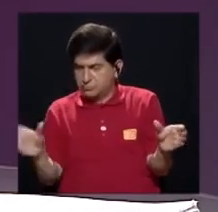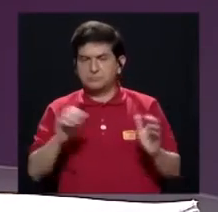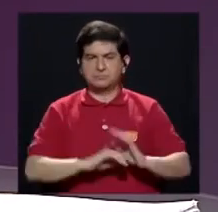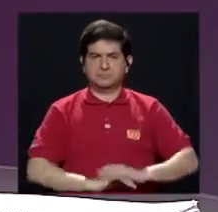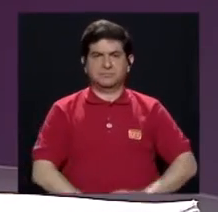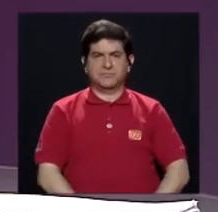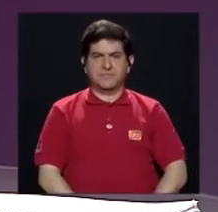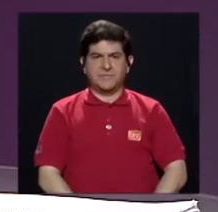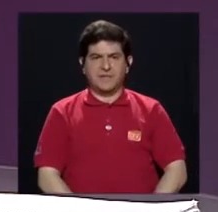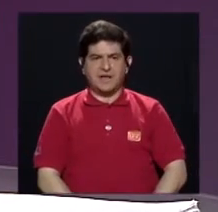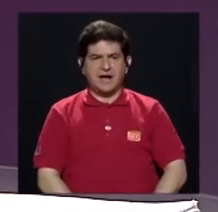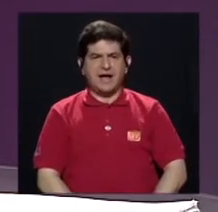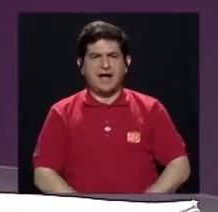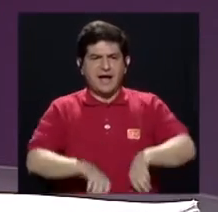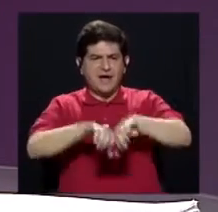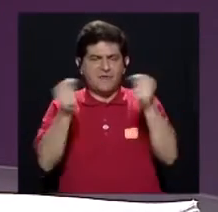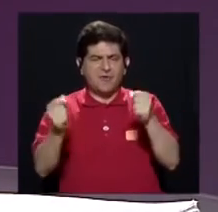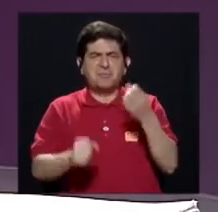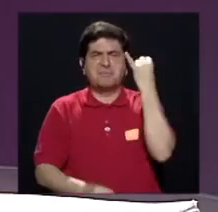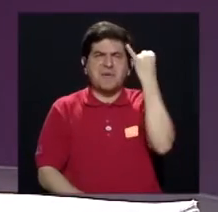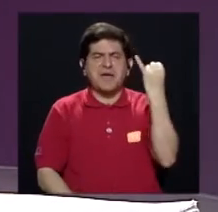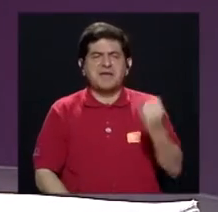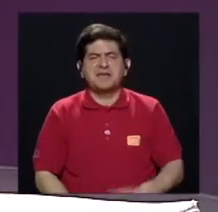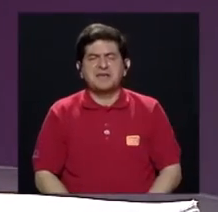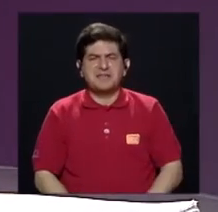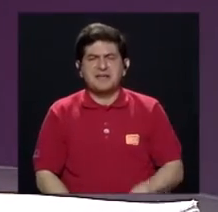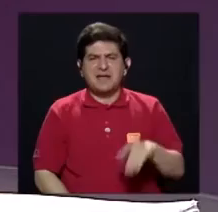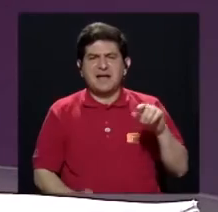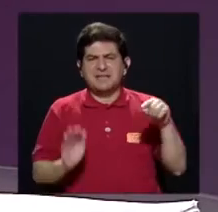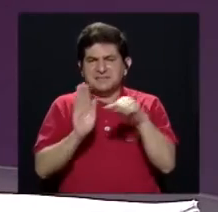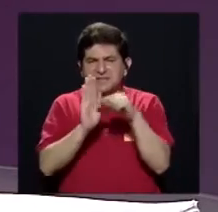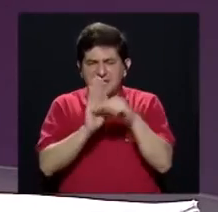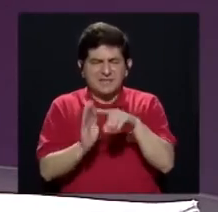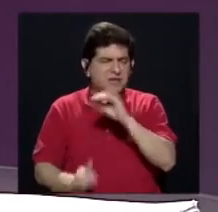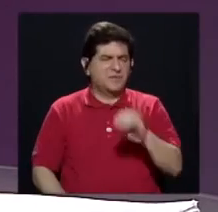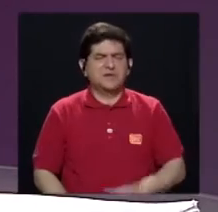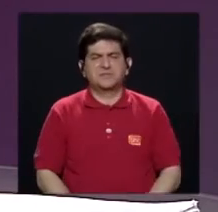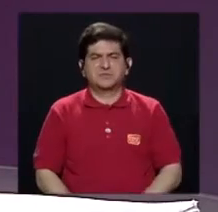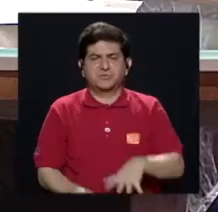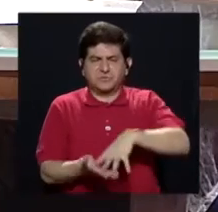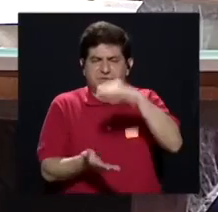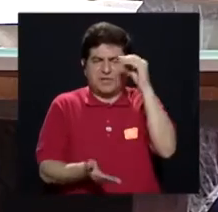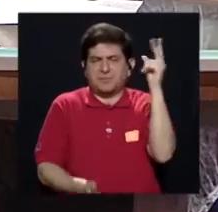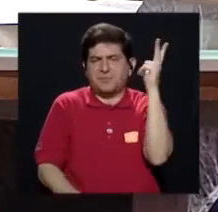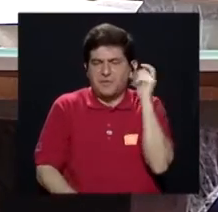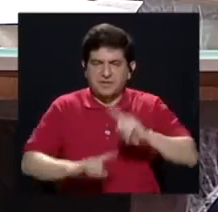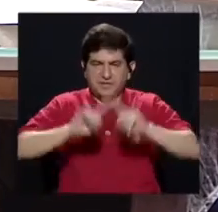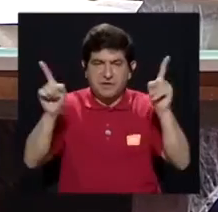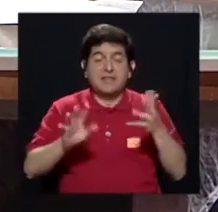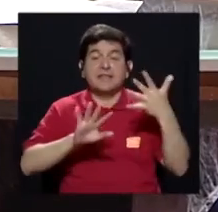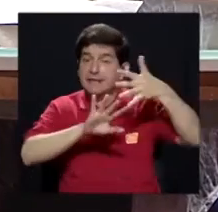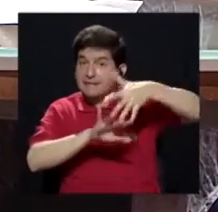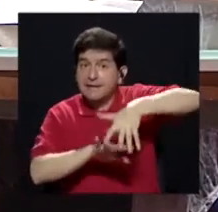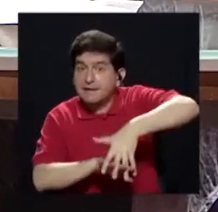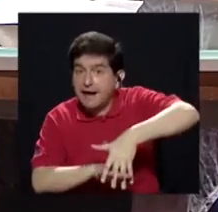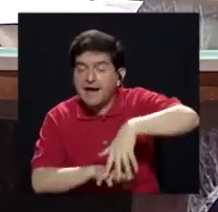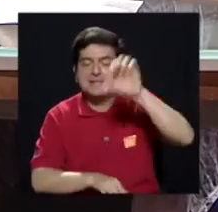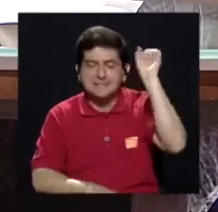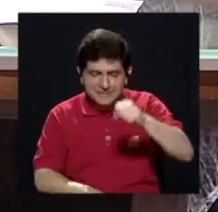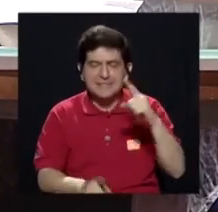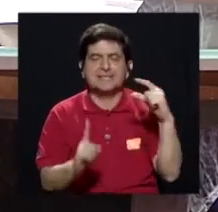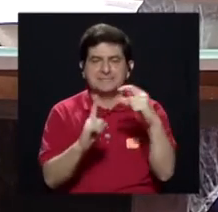Entonces, la ruptura de prejuicios, el aprender a escucharnos de otra manera. Integrar. Exactamente, la